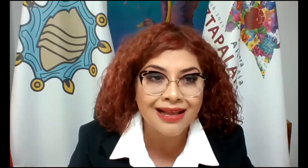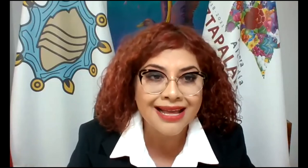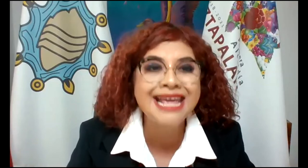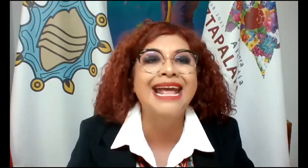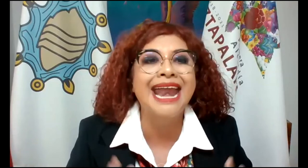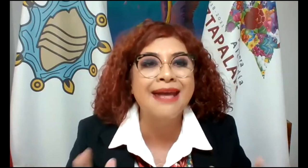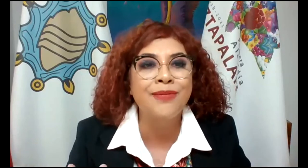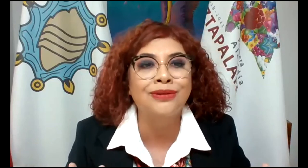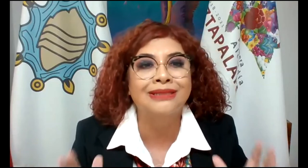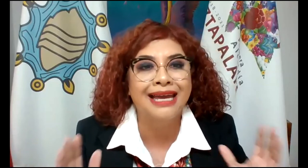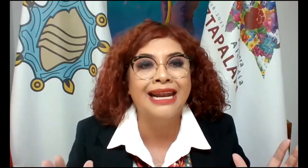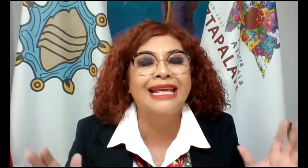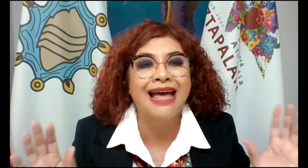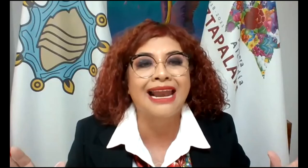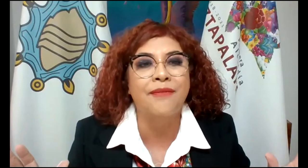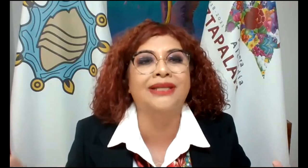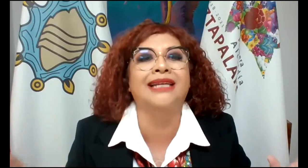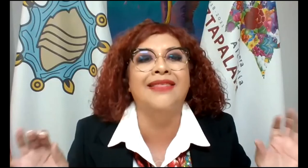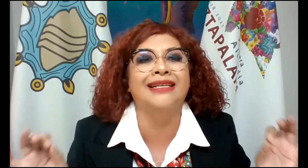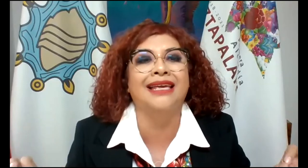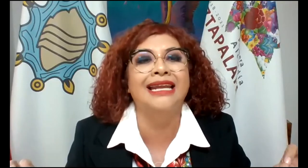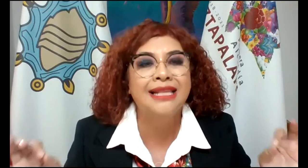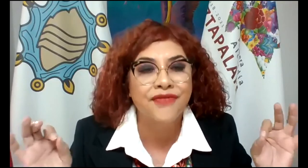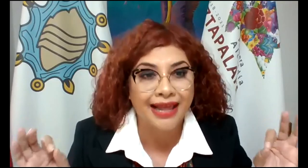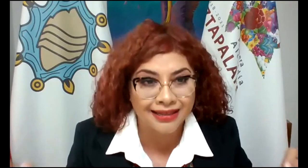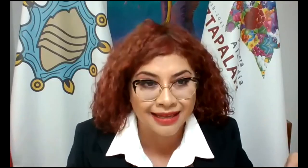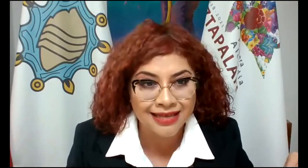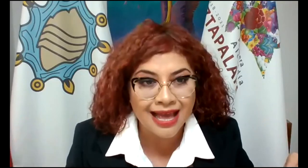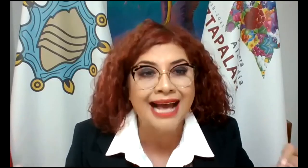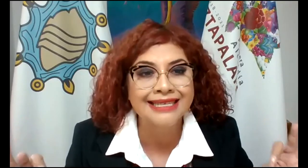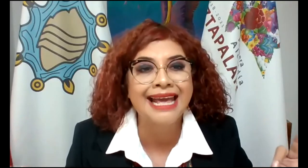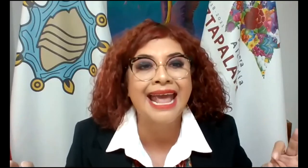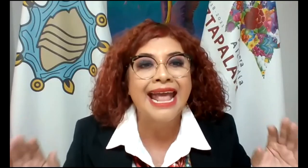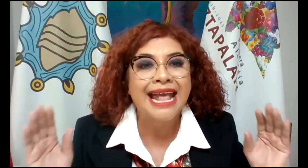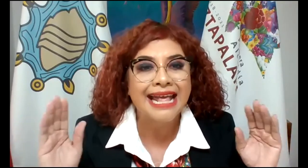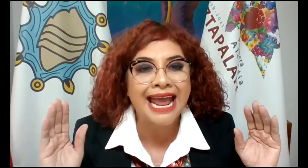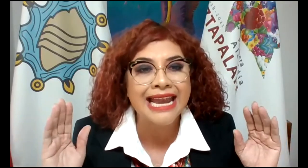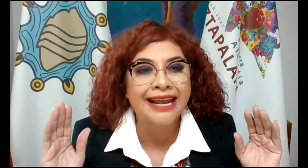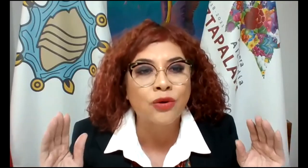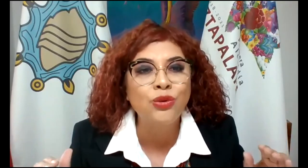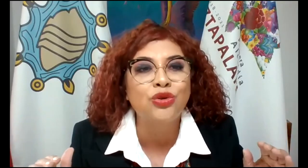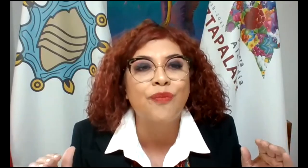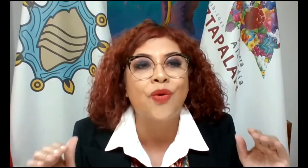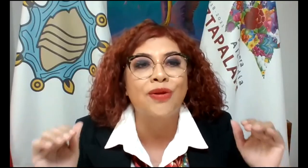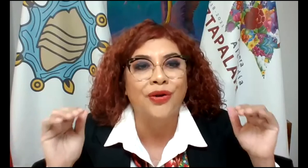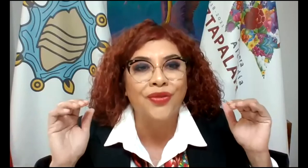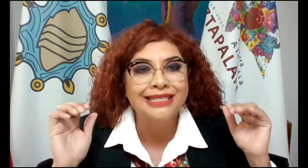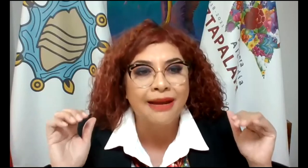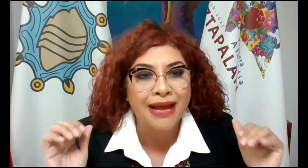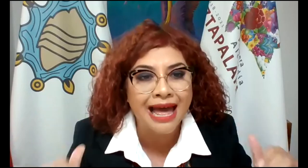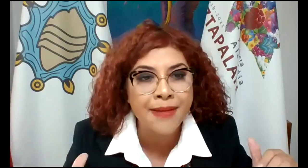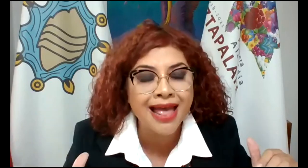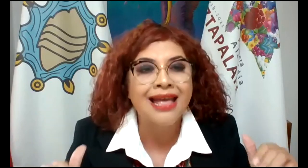electoral y queremos ser y dar la muestra de ser diferentes. Así que el recurso público